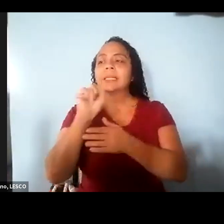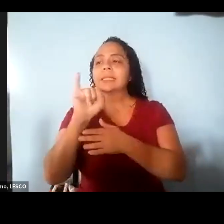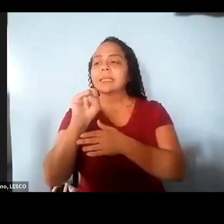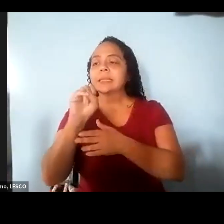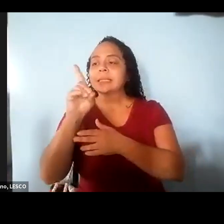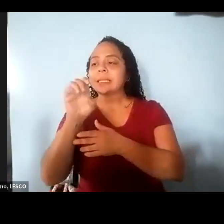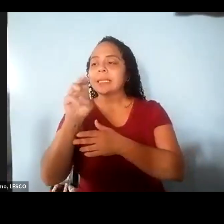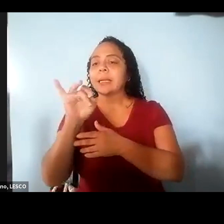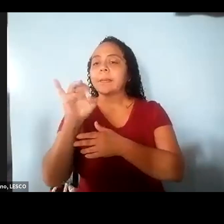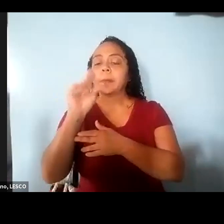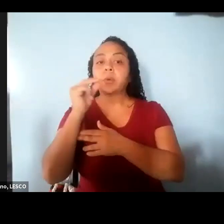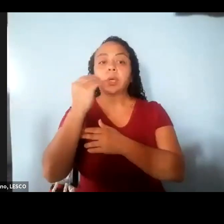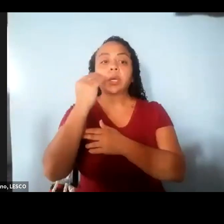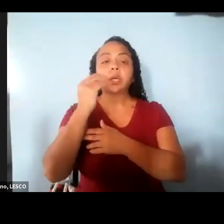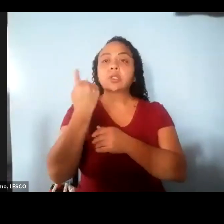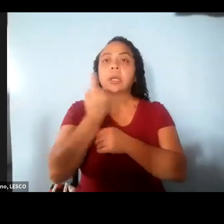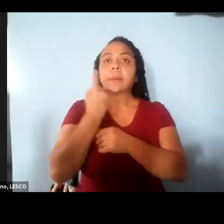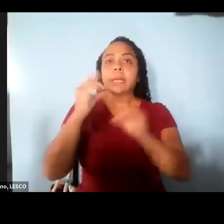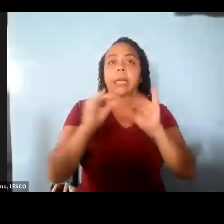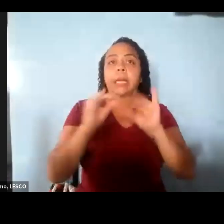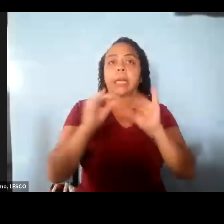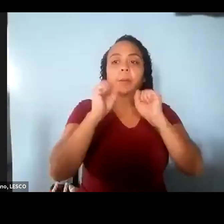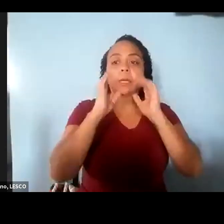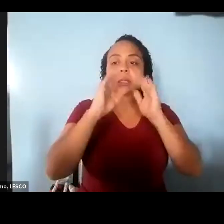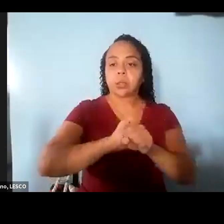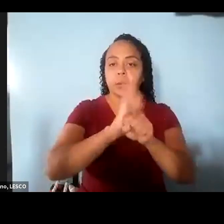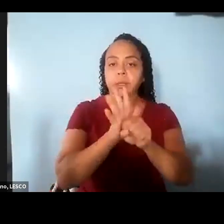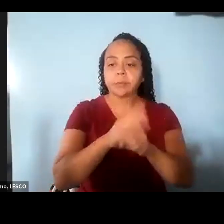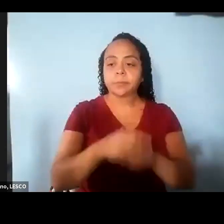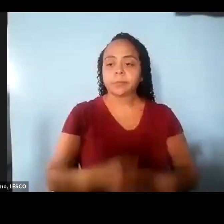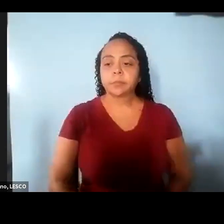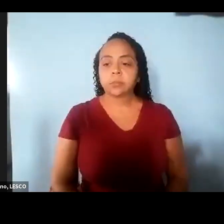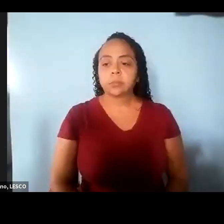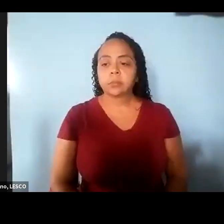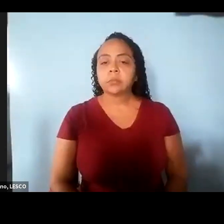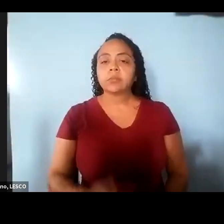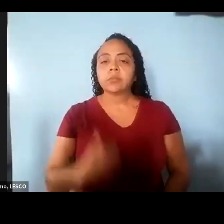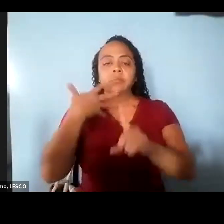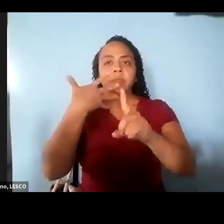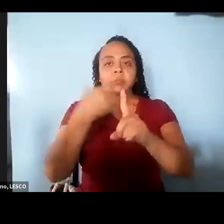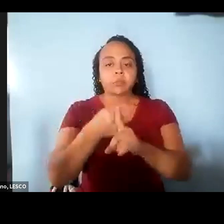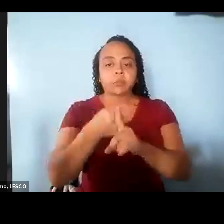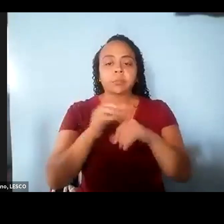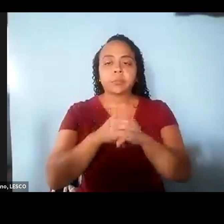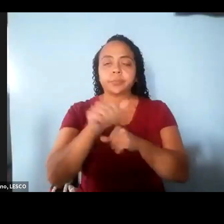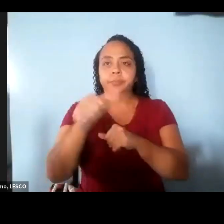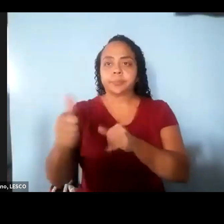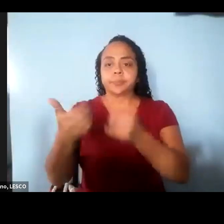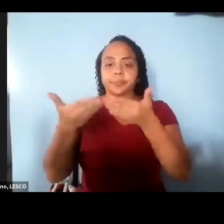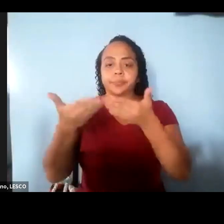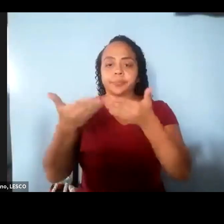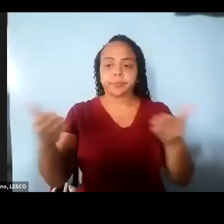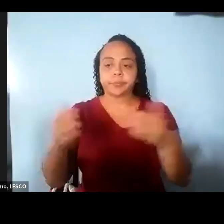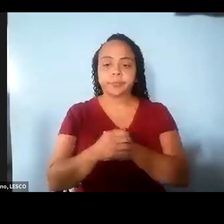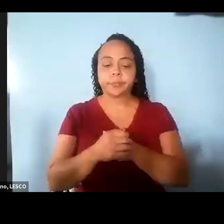nos dejó claro que para poder atender la cob y 19 tuvimos un impacto severo en el resto de los elementos de